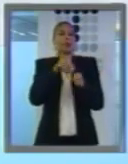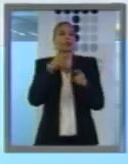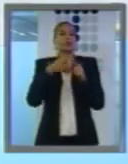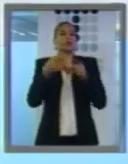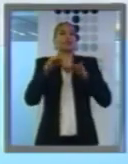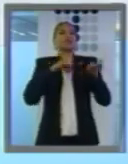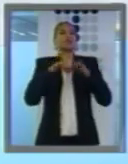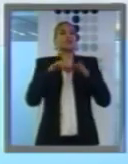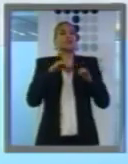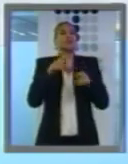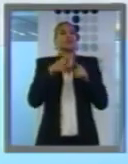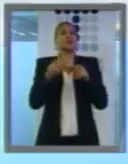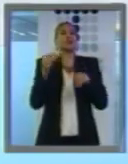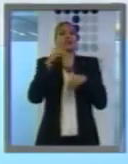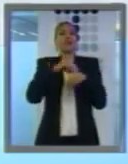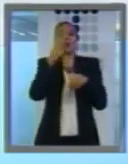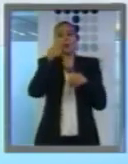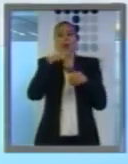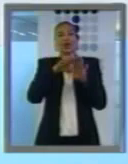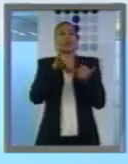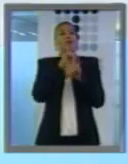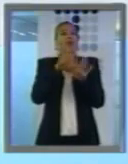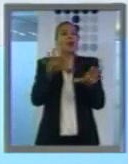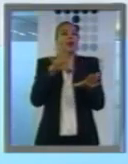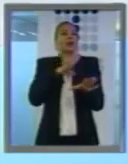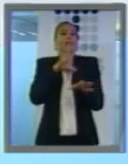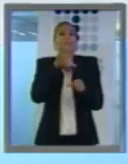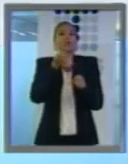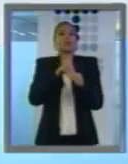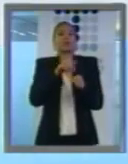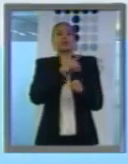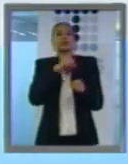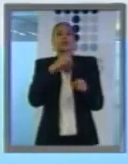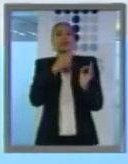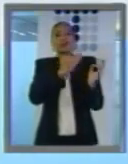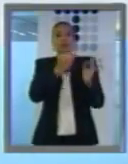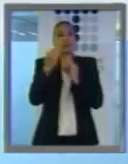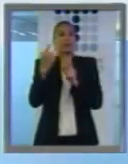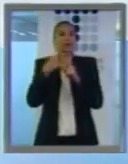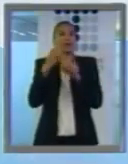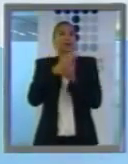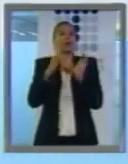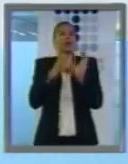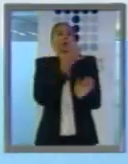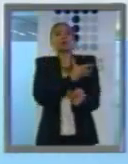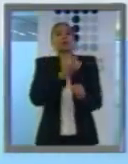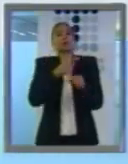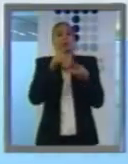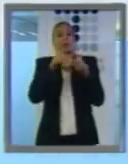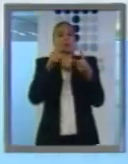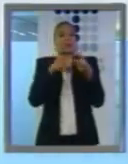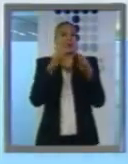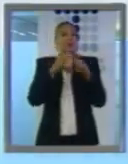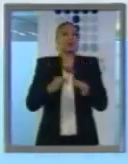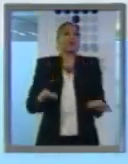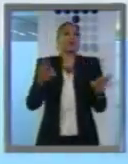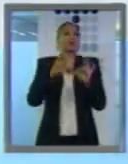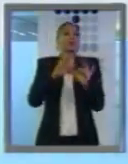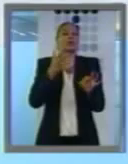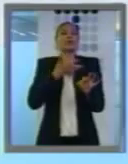de ocultamiento de la información, de que se rindan cuentas, y entonces estos dos premisas son